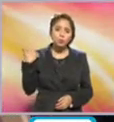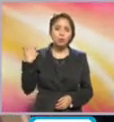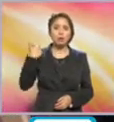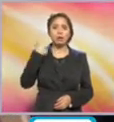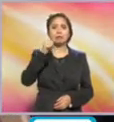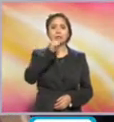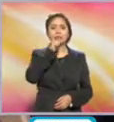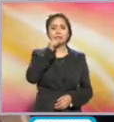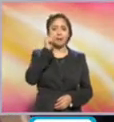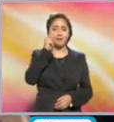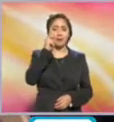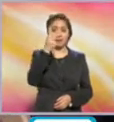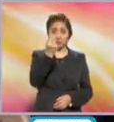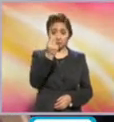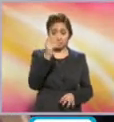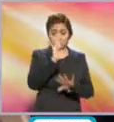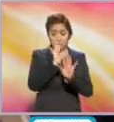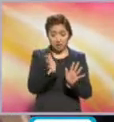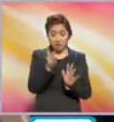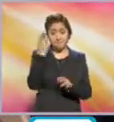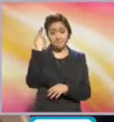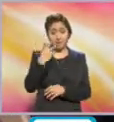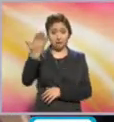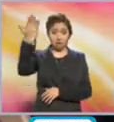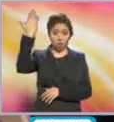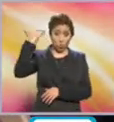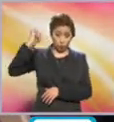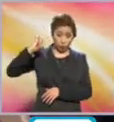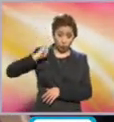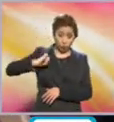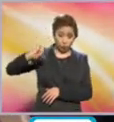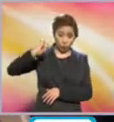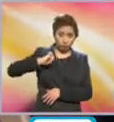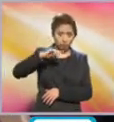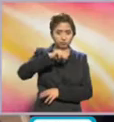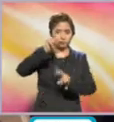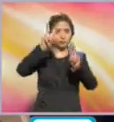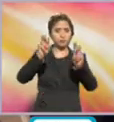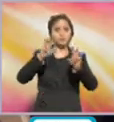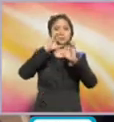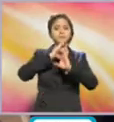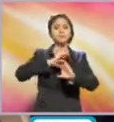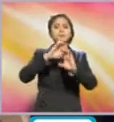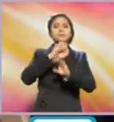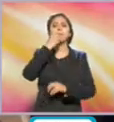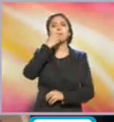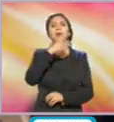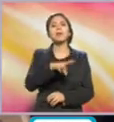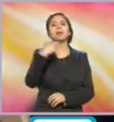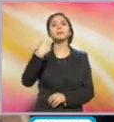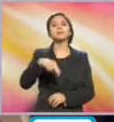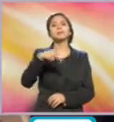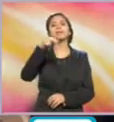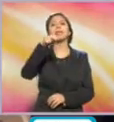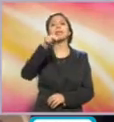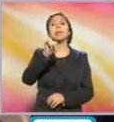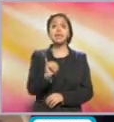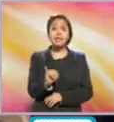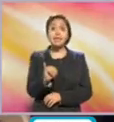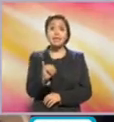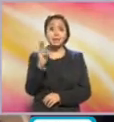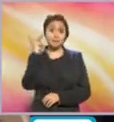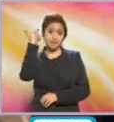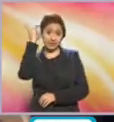en televisión, pero que sin embargo en su época dorada tuvo este tema maravilloso que se llama Ni princesa ni